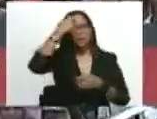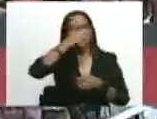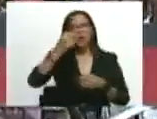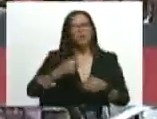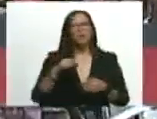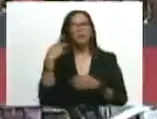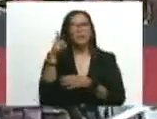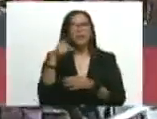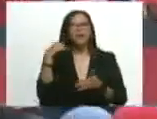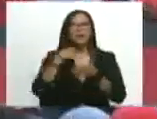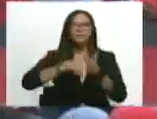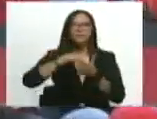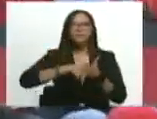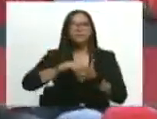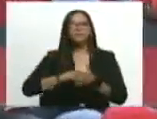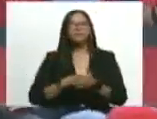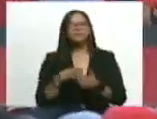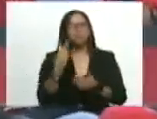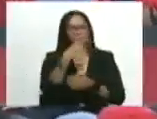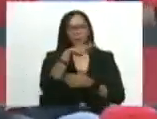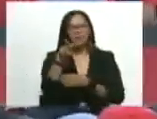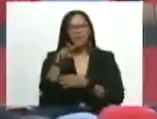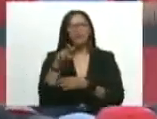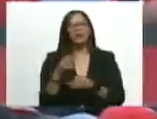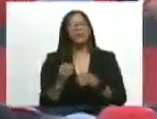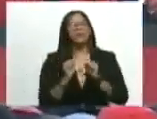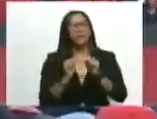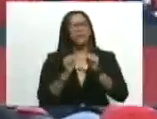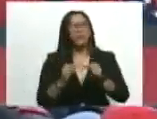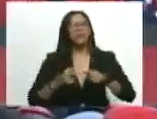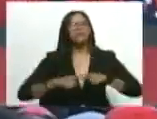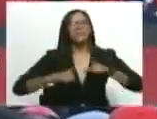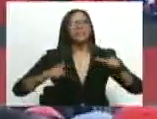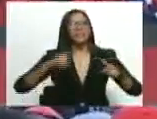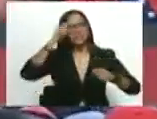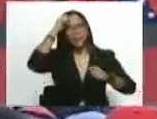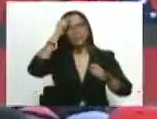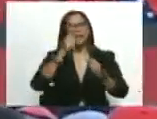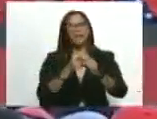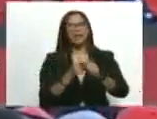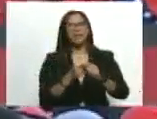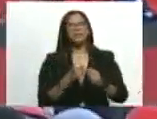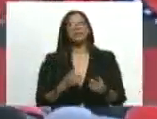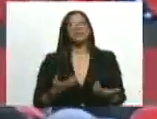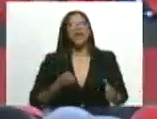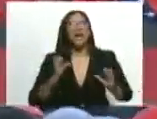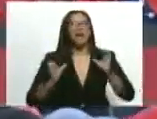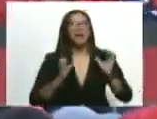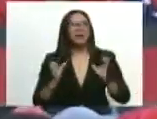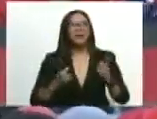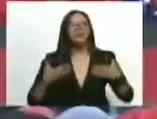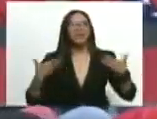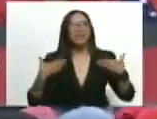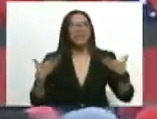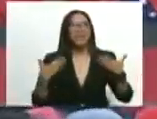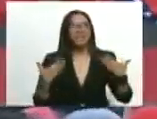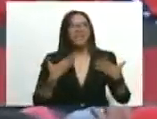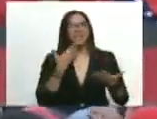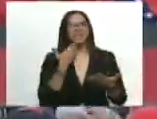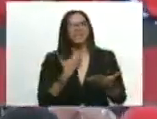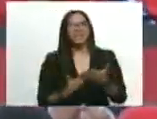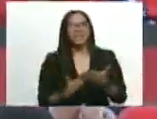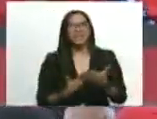esta parroquia combativa con el observatorio para que nos siga llenando de Esperanza de ánimo y de alegría Gracias